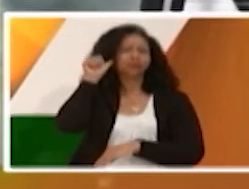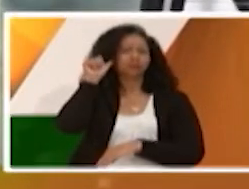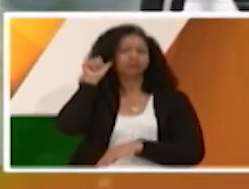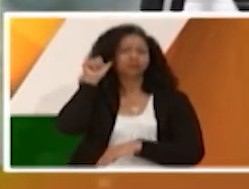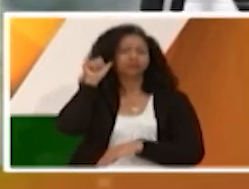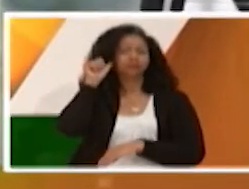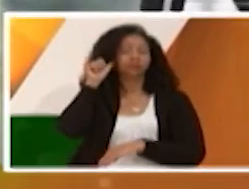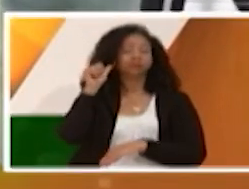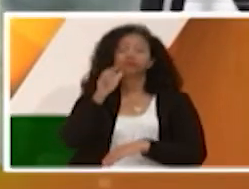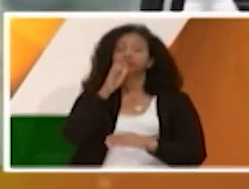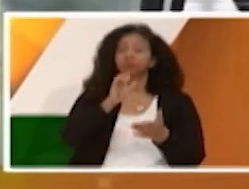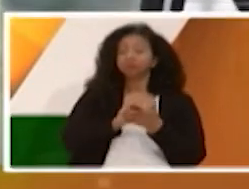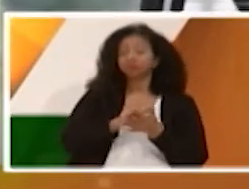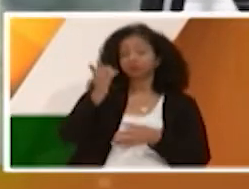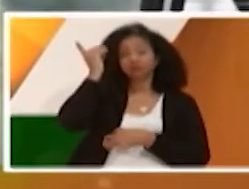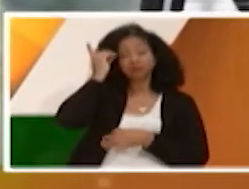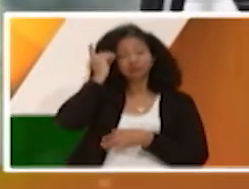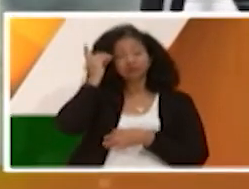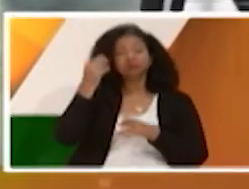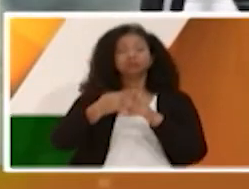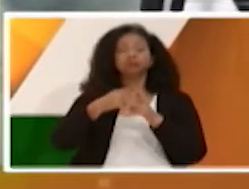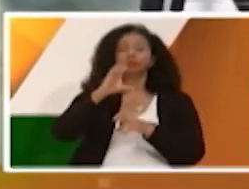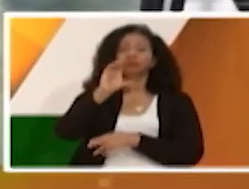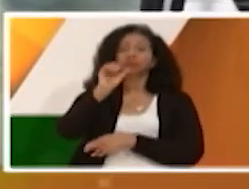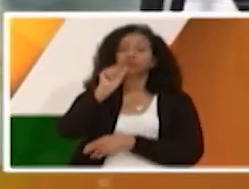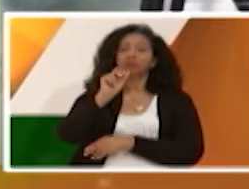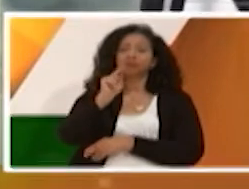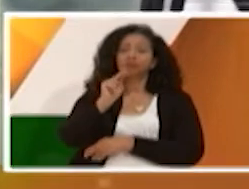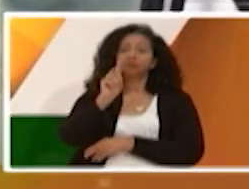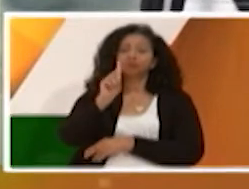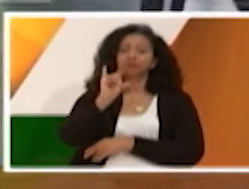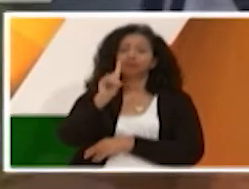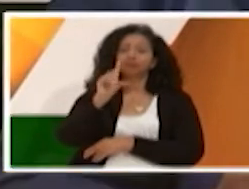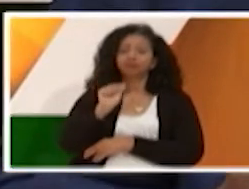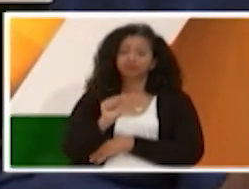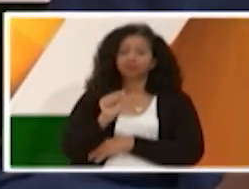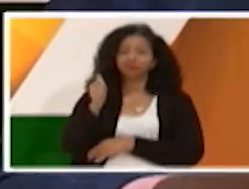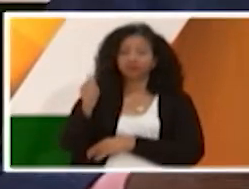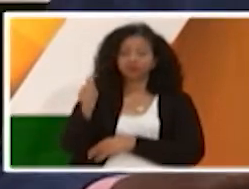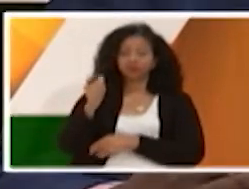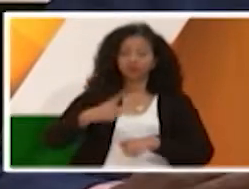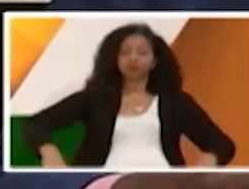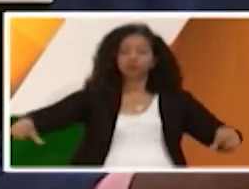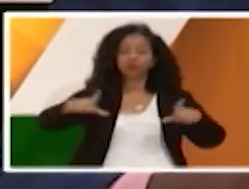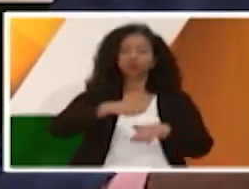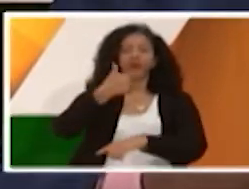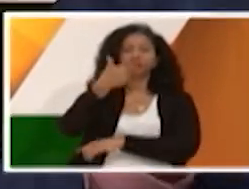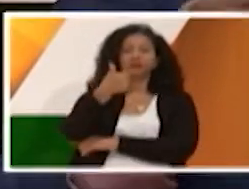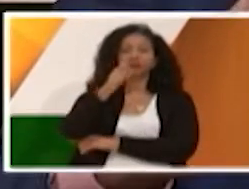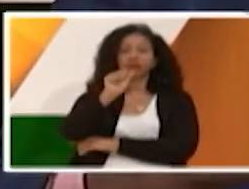excelentísima primera dama de la República, Cándida Montilla de Medina, en Galería 360, anunció